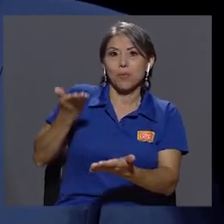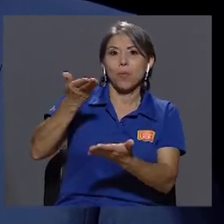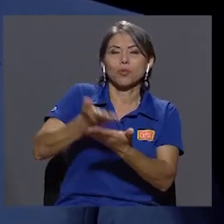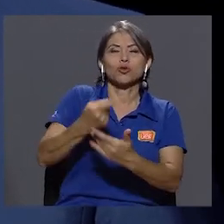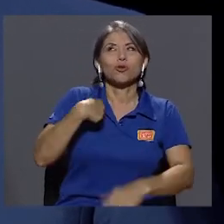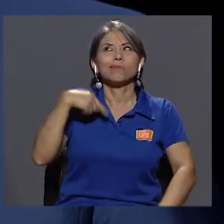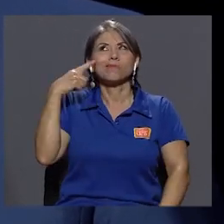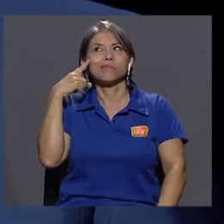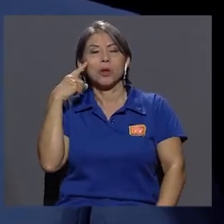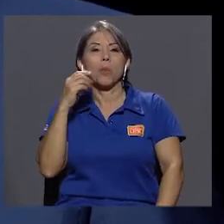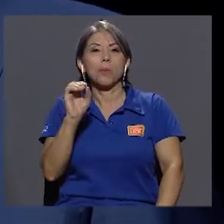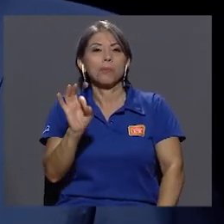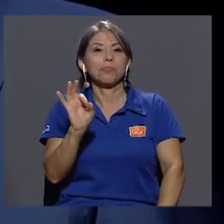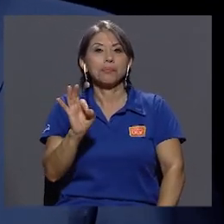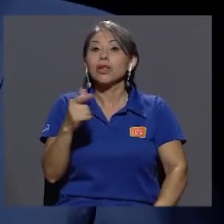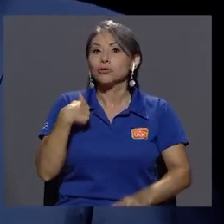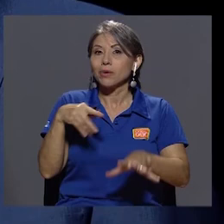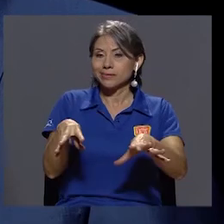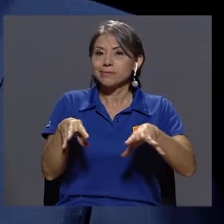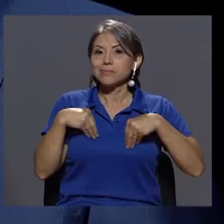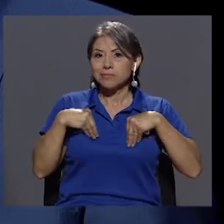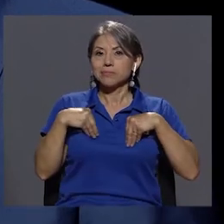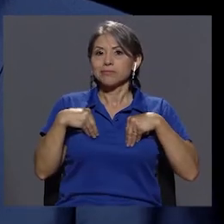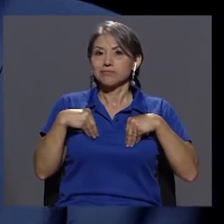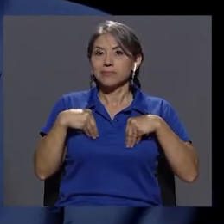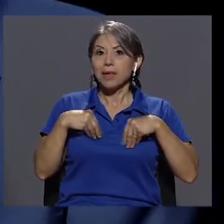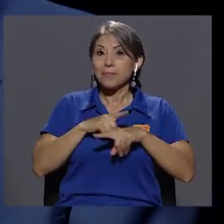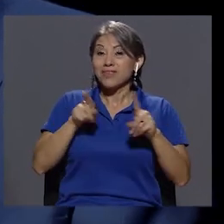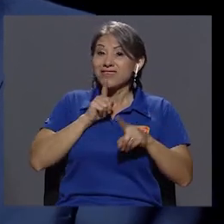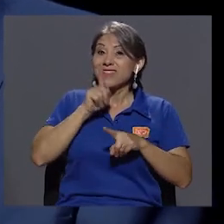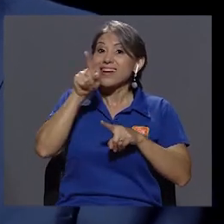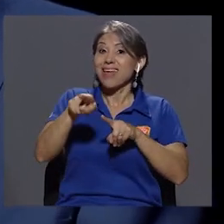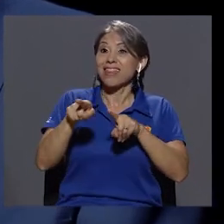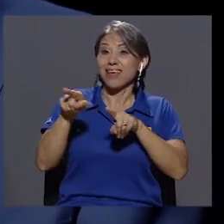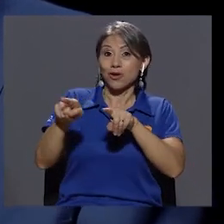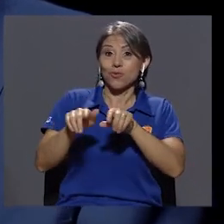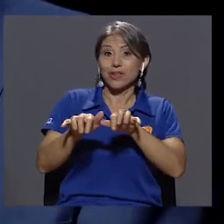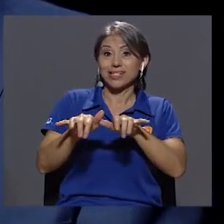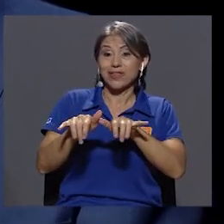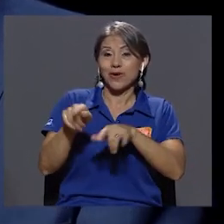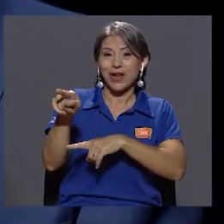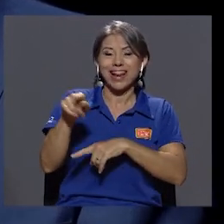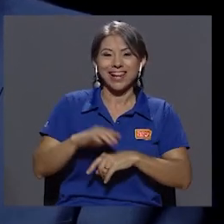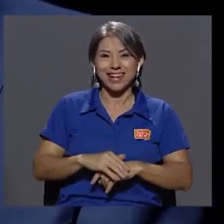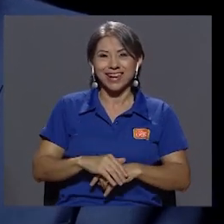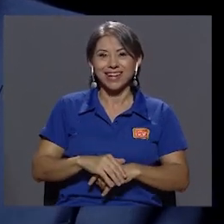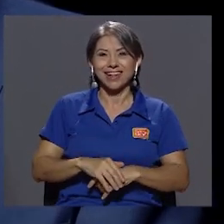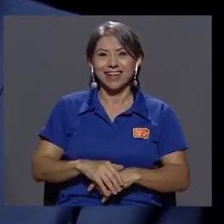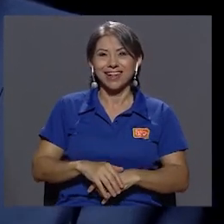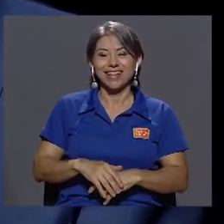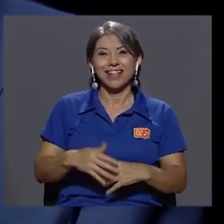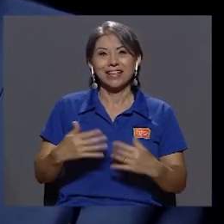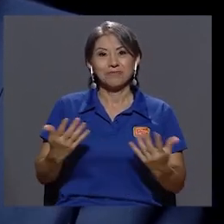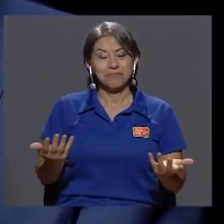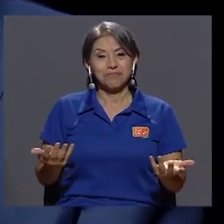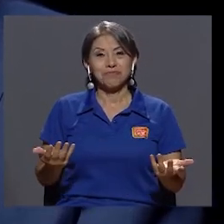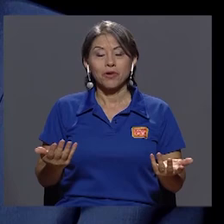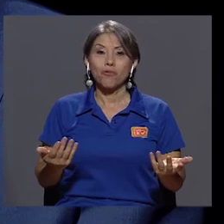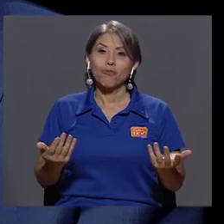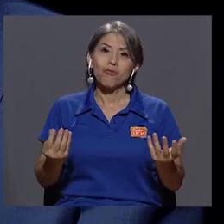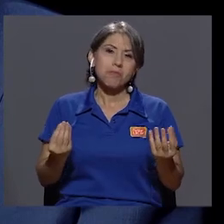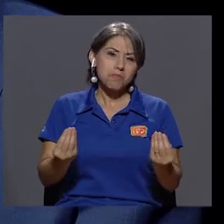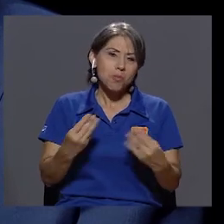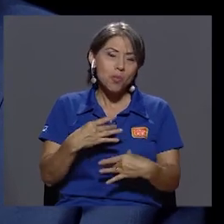estudiarlo y entonces le aceptará y en realidad lo escribió el más y entonces fue